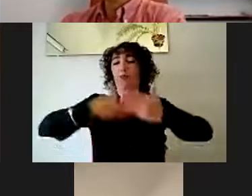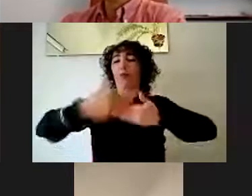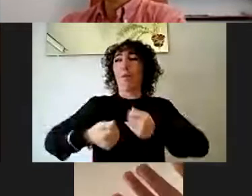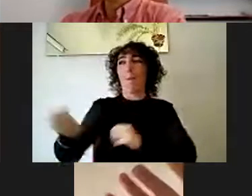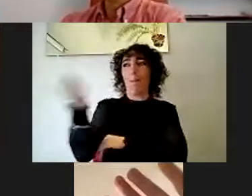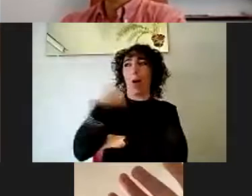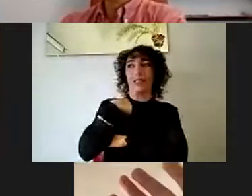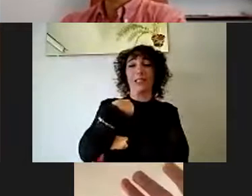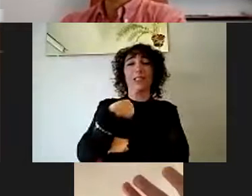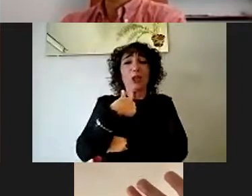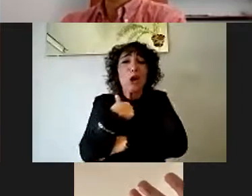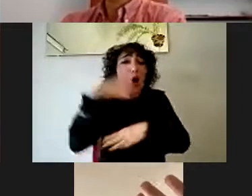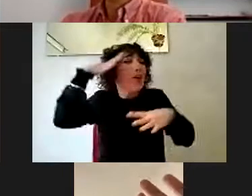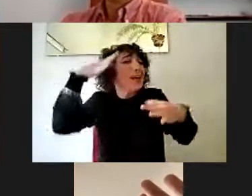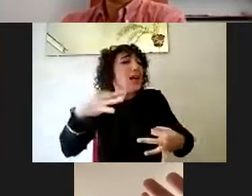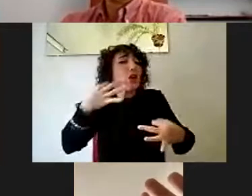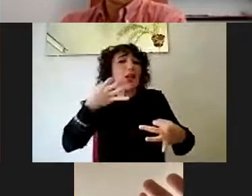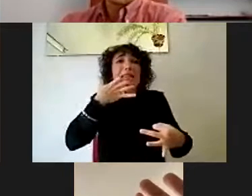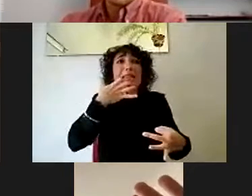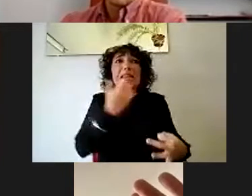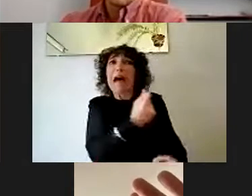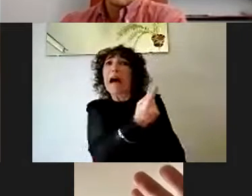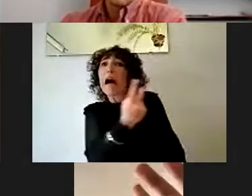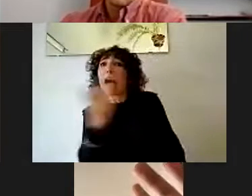Yo, por mi parte, si alguien más quiere intervenir...